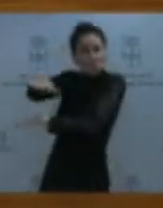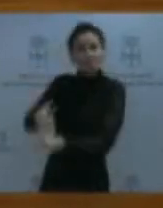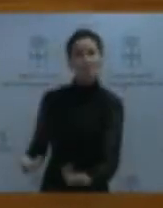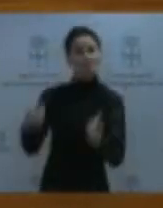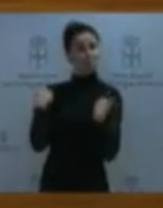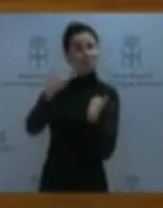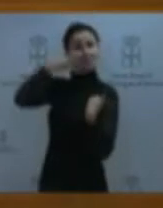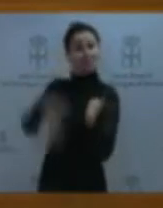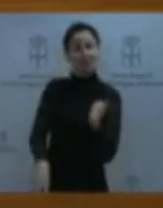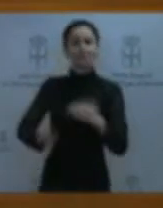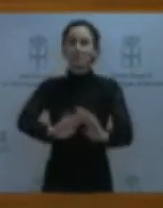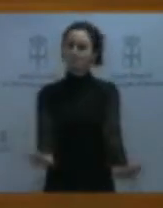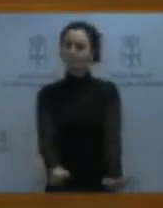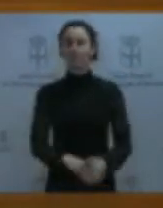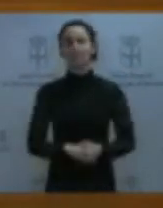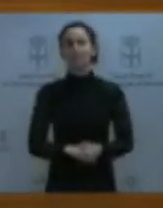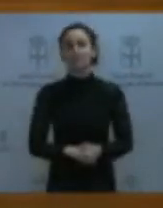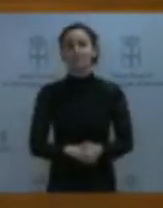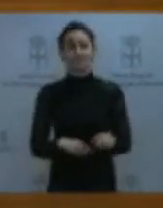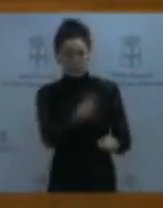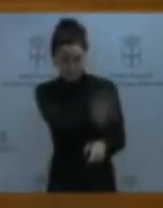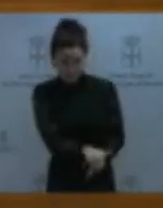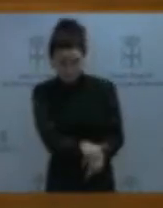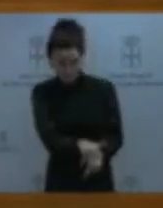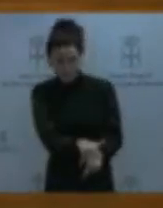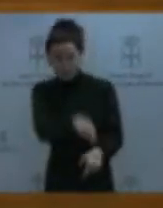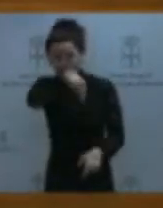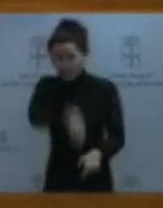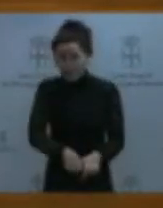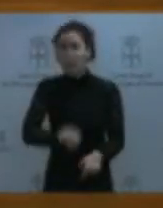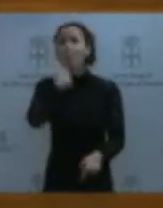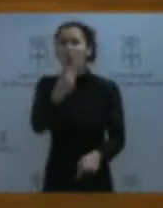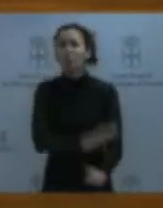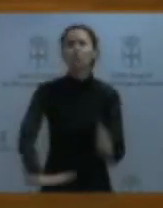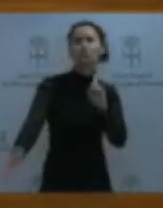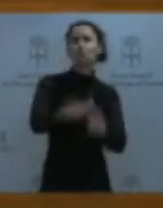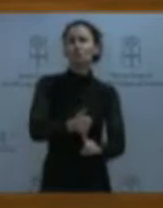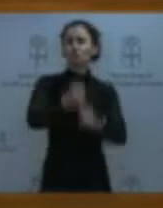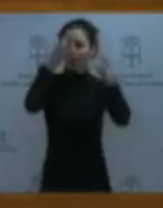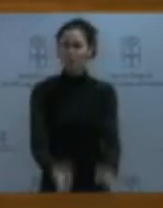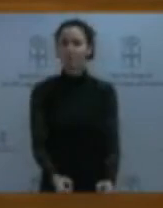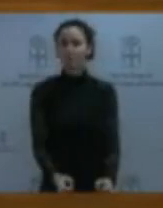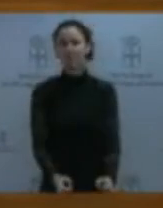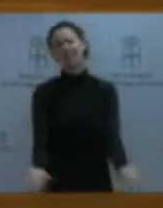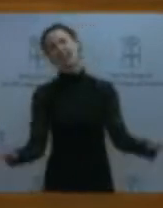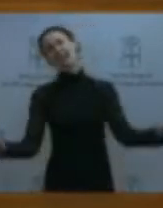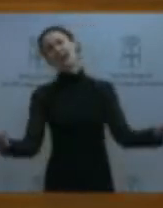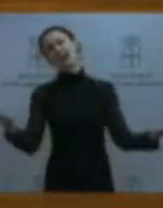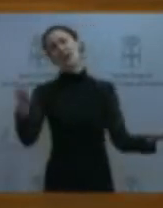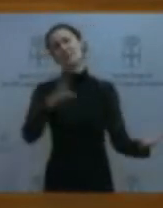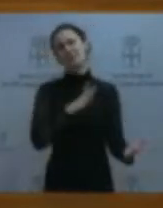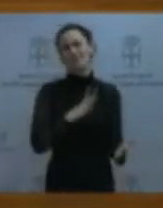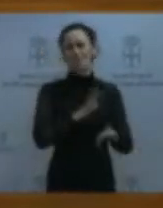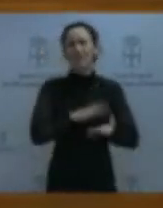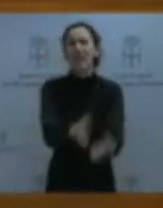y este tipo de cosas. Pero usted quiere que desde aquí digamos que vamos a resolver el asunto eléctrico combatiendo